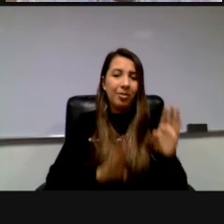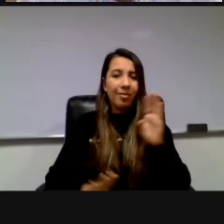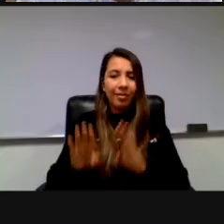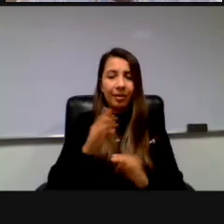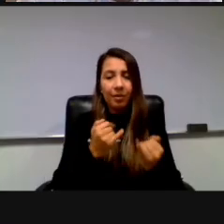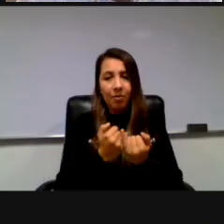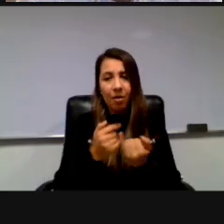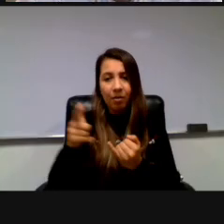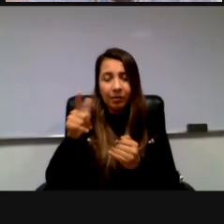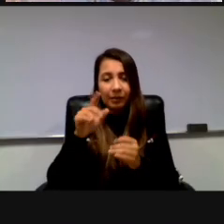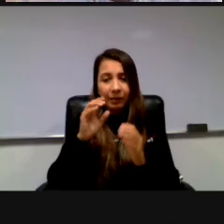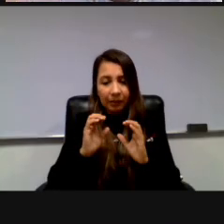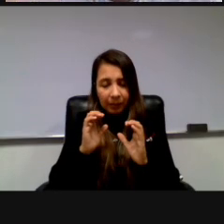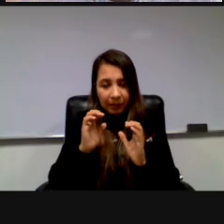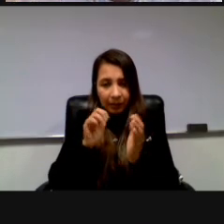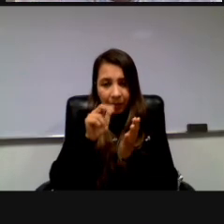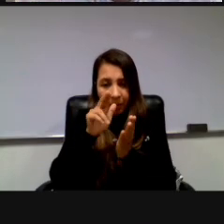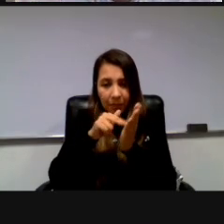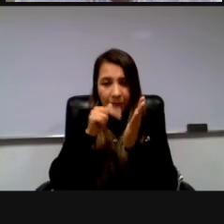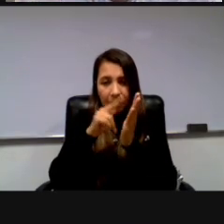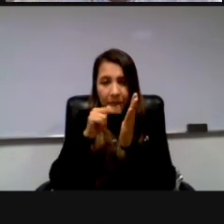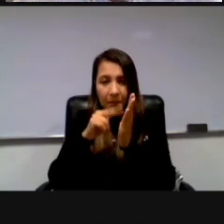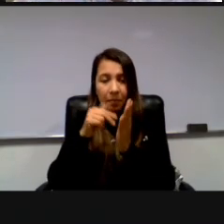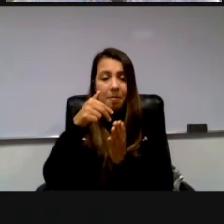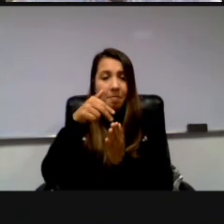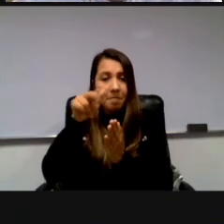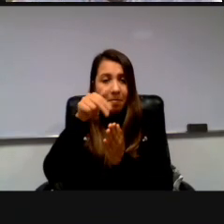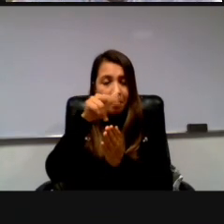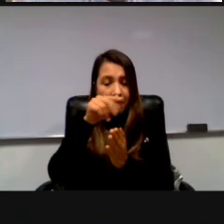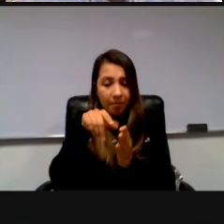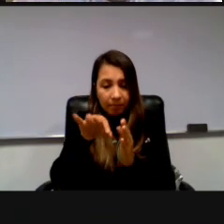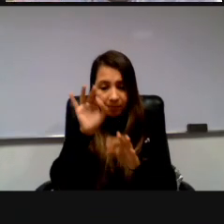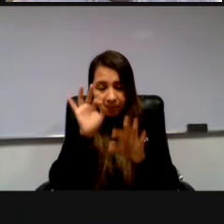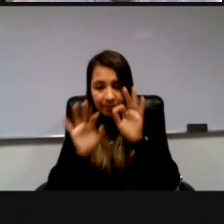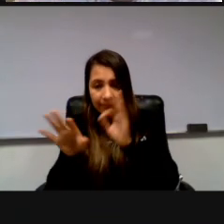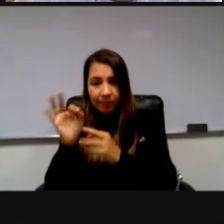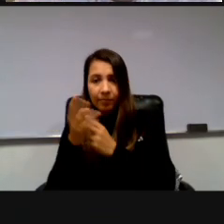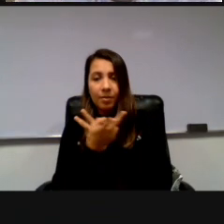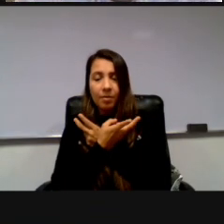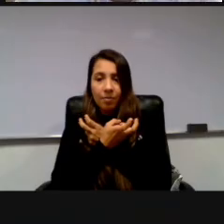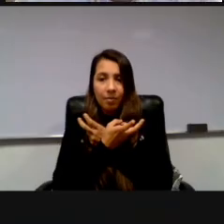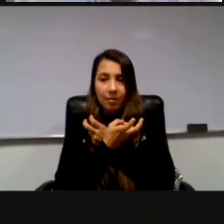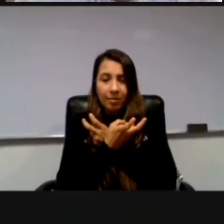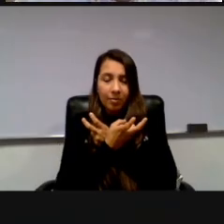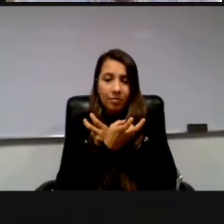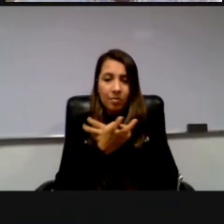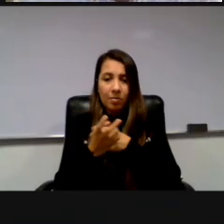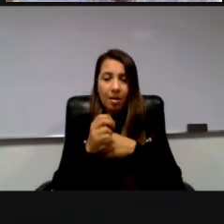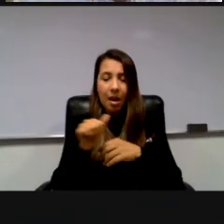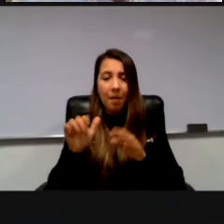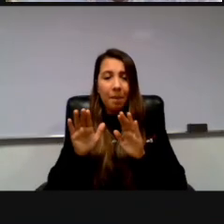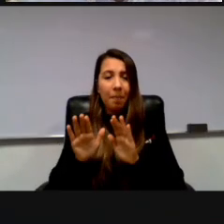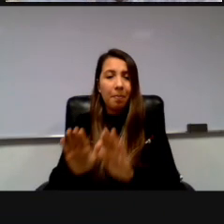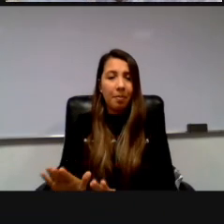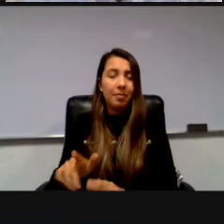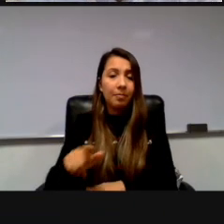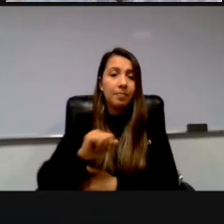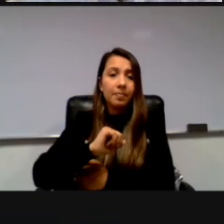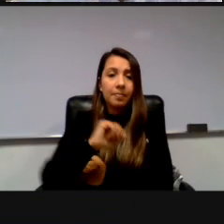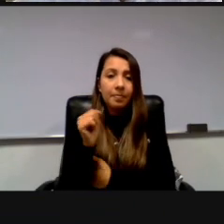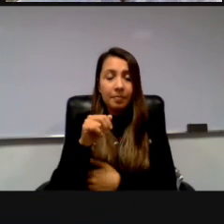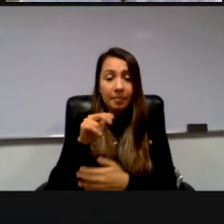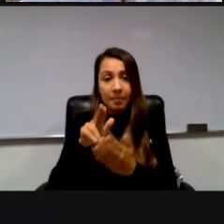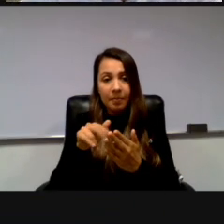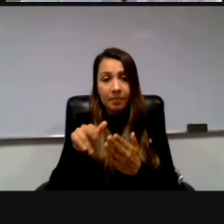con pinceles casi limpiar los huesos que se van encontrando, los restos fósiles, ¿no? Bueno, también los arqueólogos